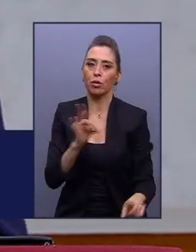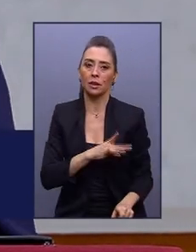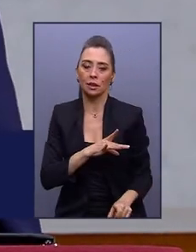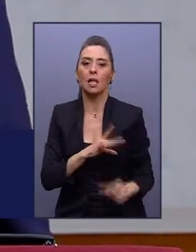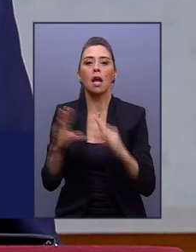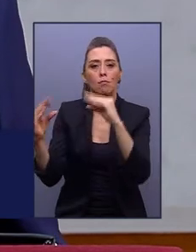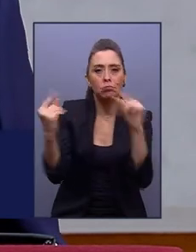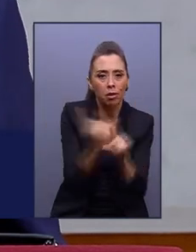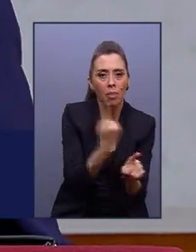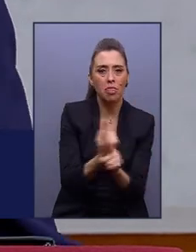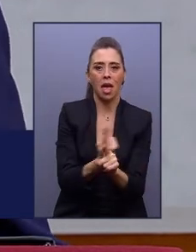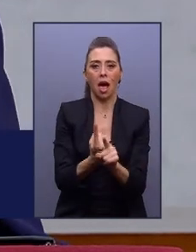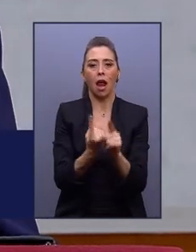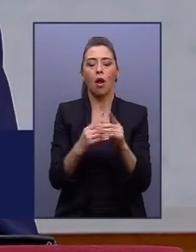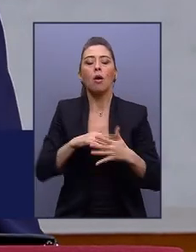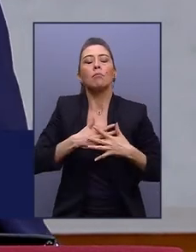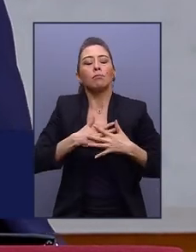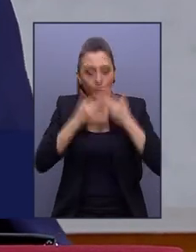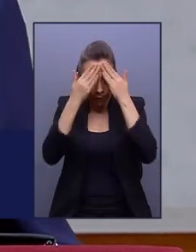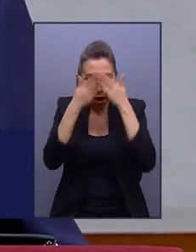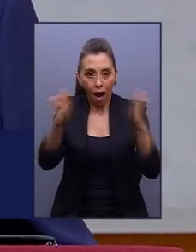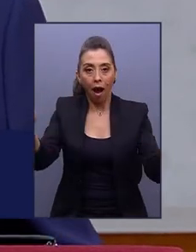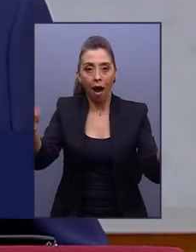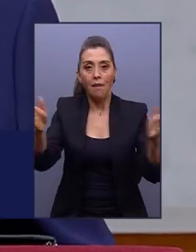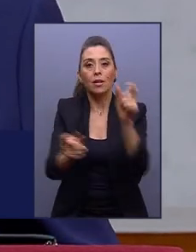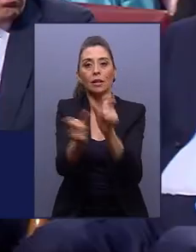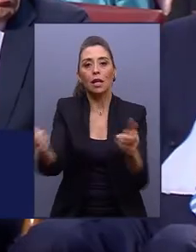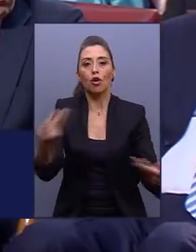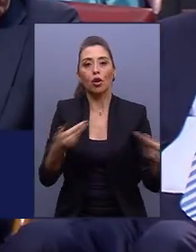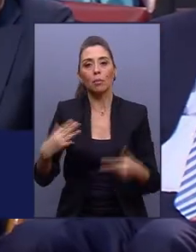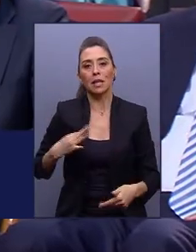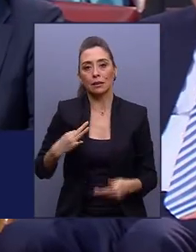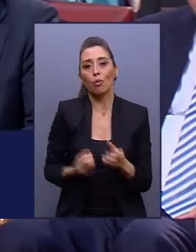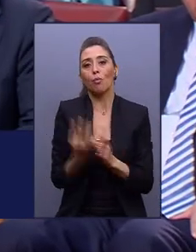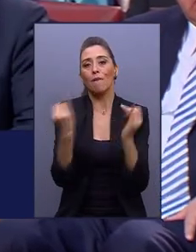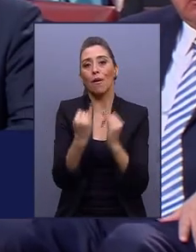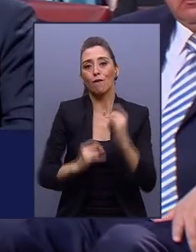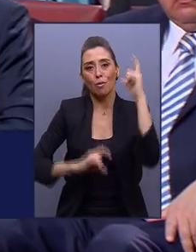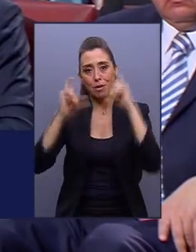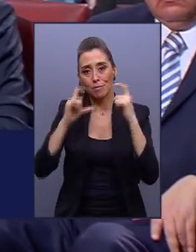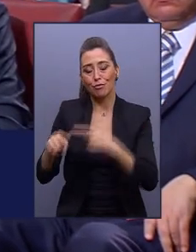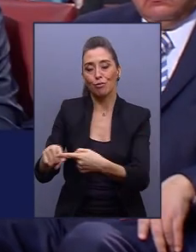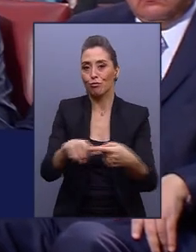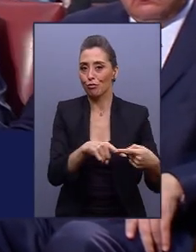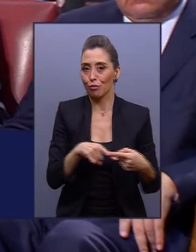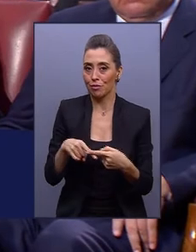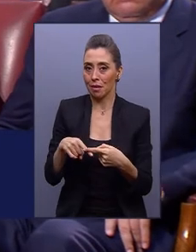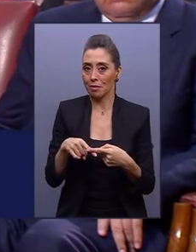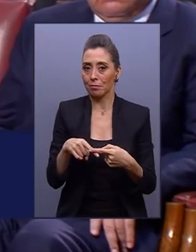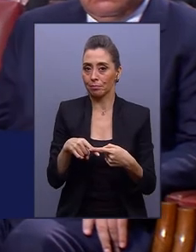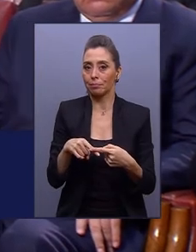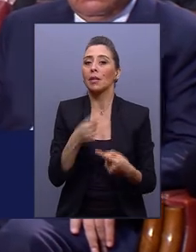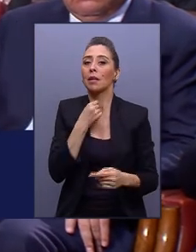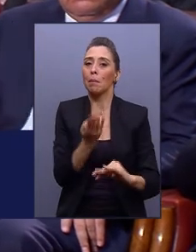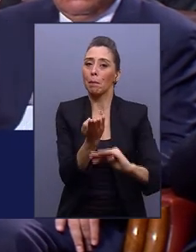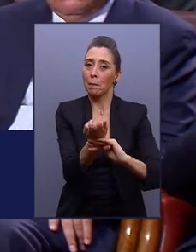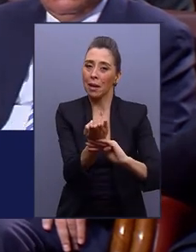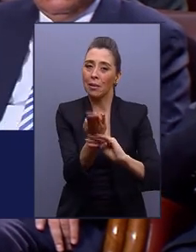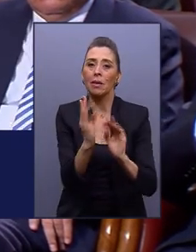crear diálogo, a abrir los espíritus ante las nuevas demandas ciudadanas y las nuevas formas de expresión social. Y quiero